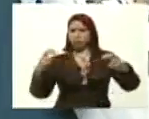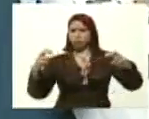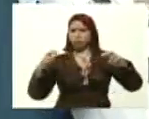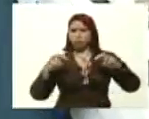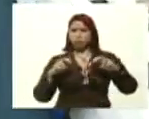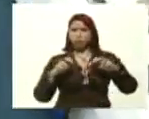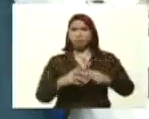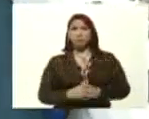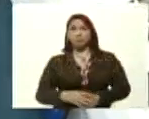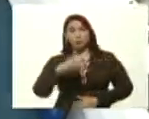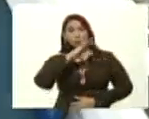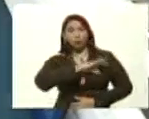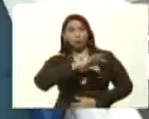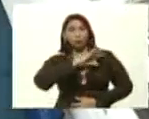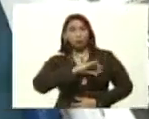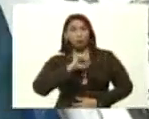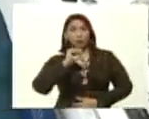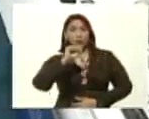del socialismo